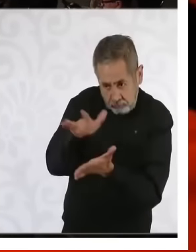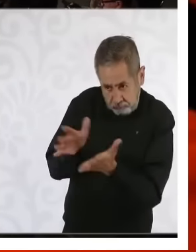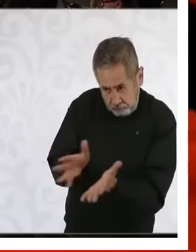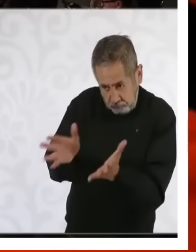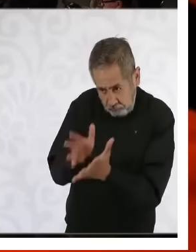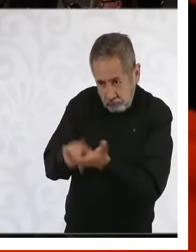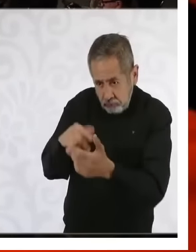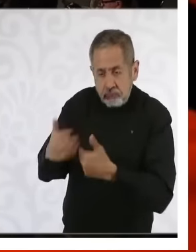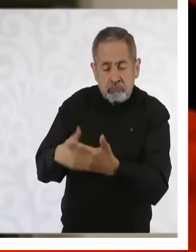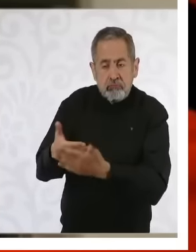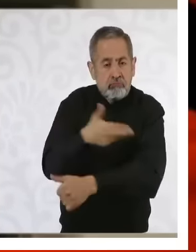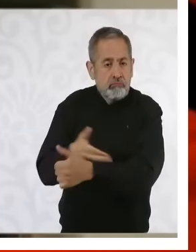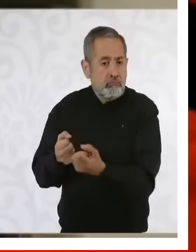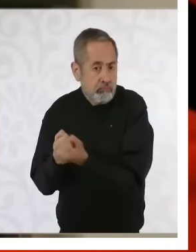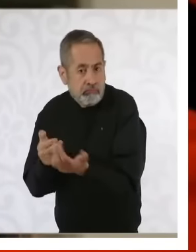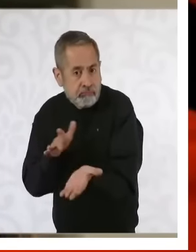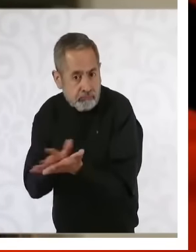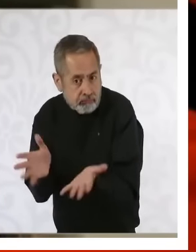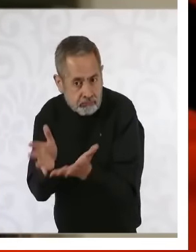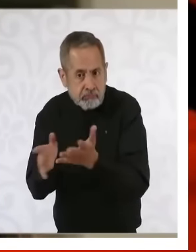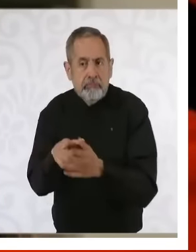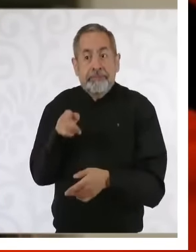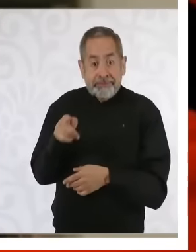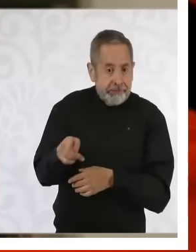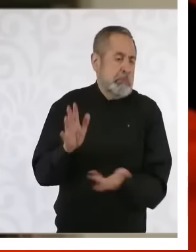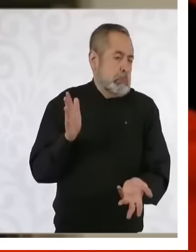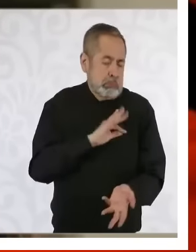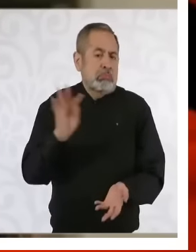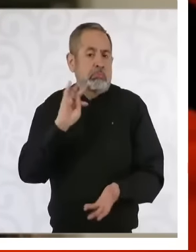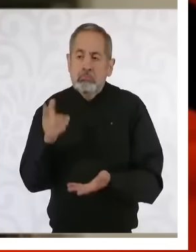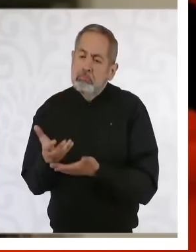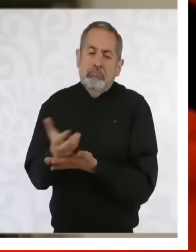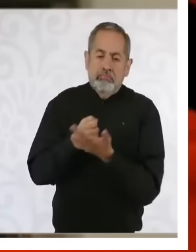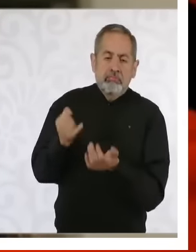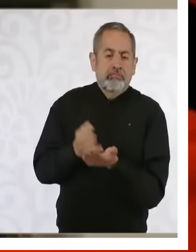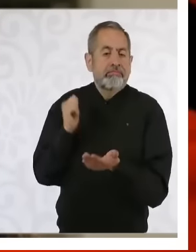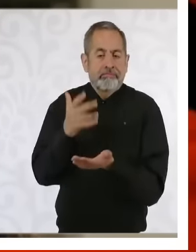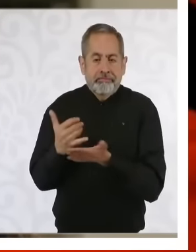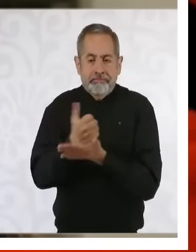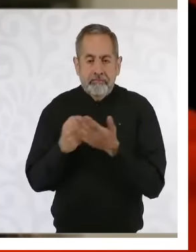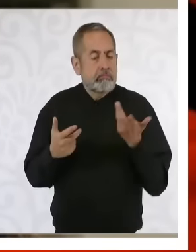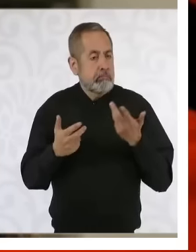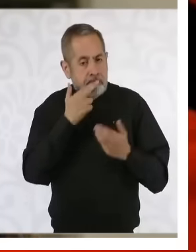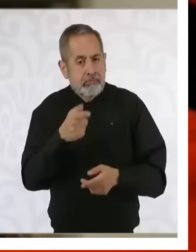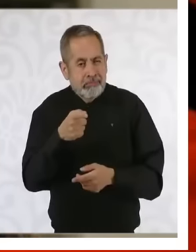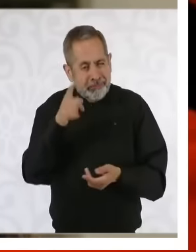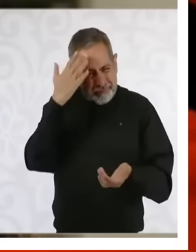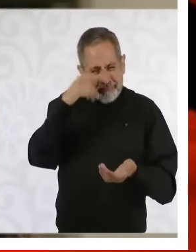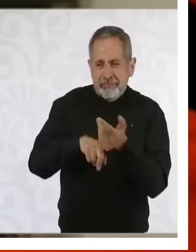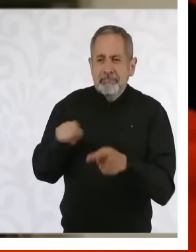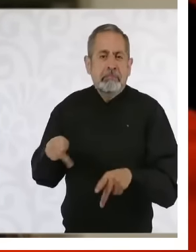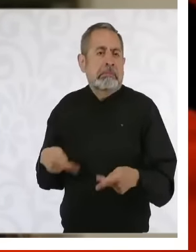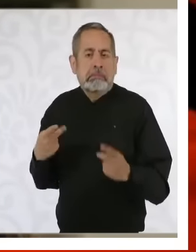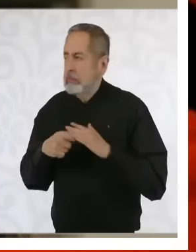Porque esto pues afirma que podría también tener ingresos el Estado, ahora que podría incluso hasta combatir la informalidad que se da mucho